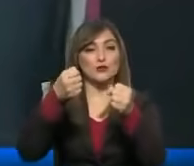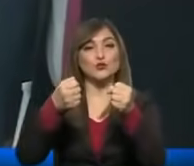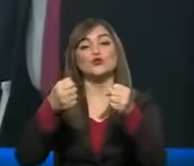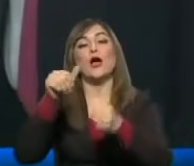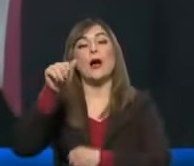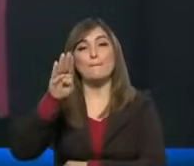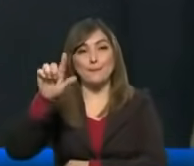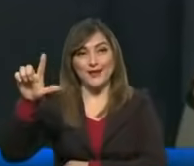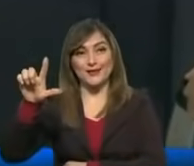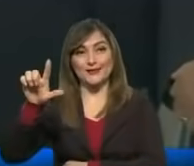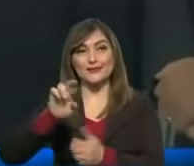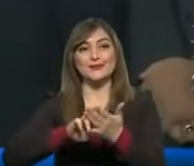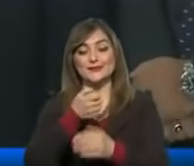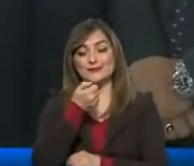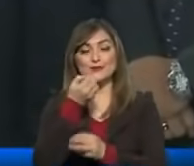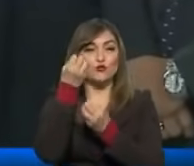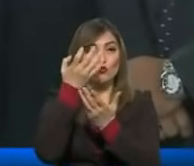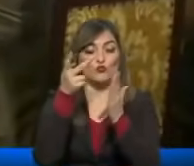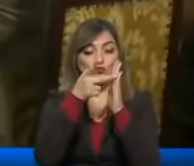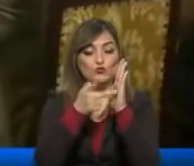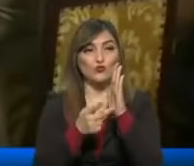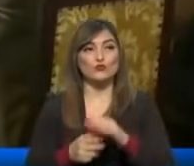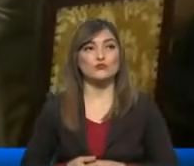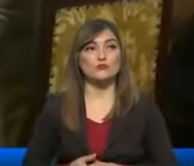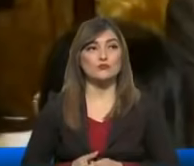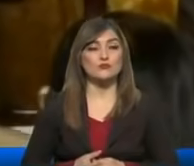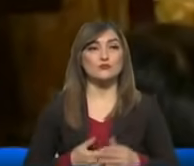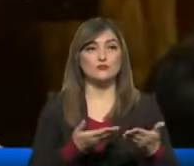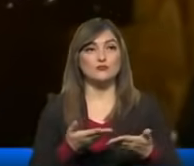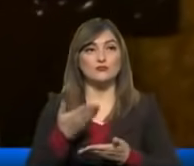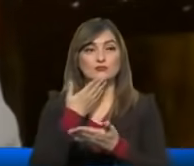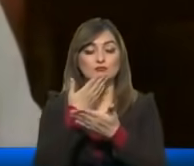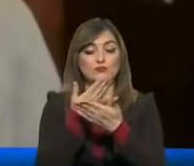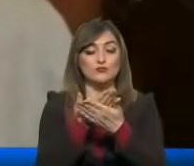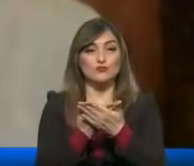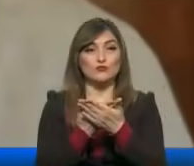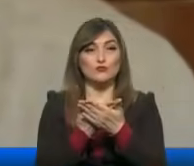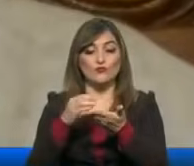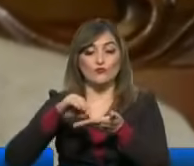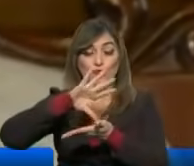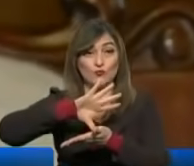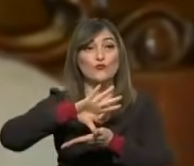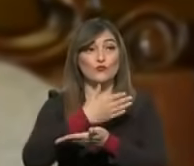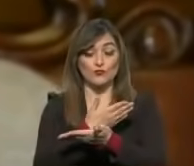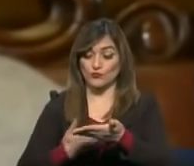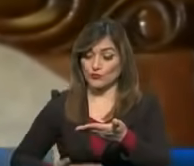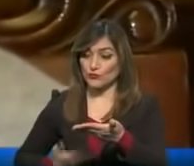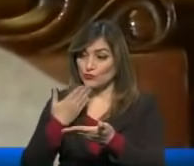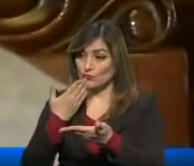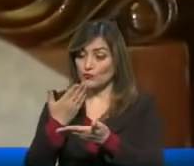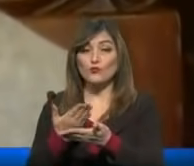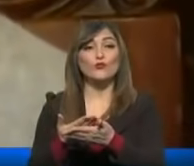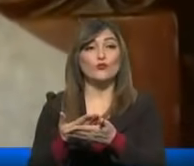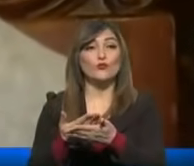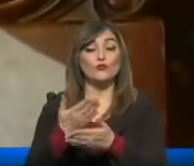era esta reunión. Escuchemos. Bienvenida y muchas gracias por la presidenta de la Asamblea Nacional,